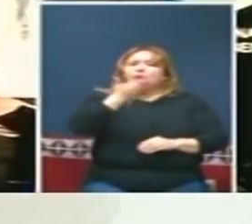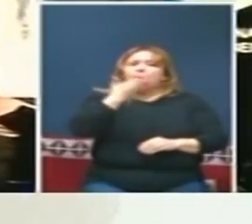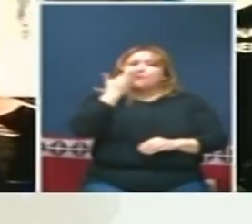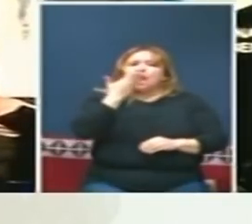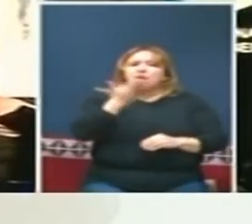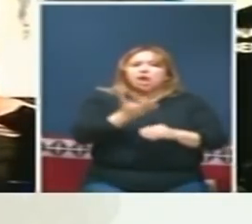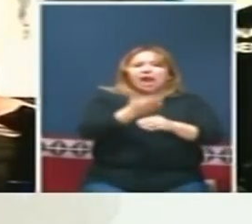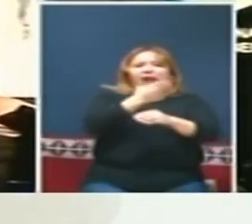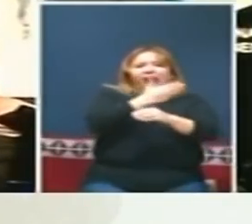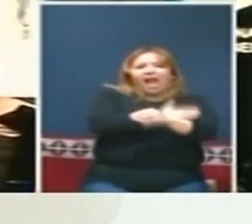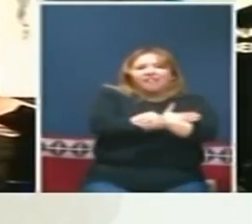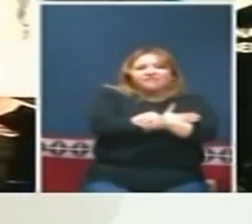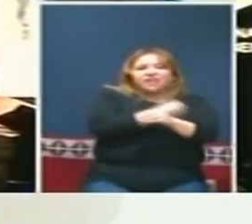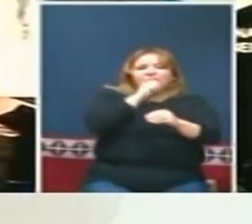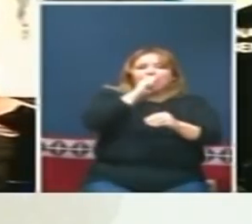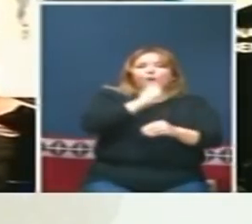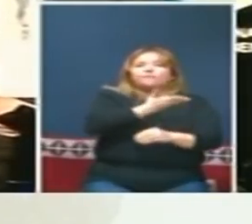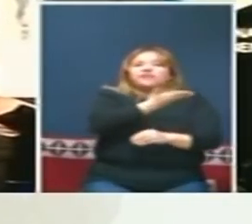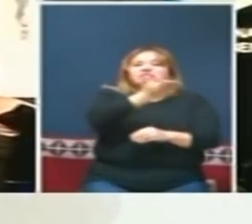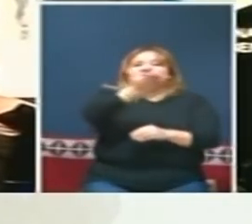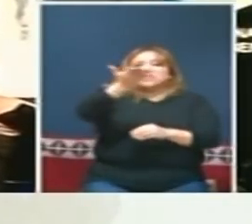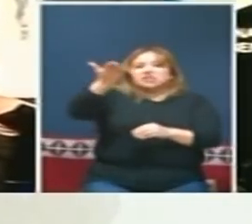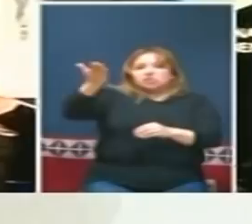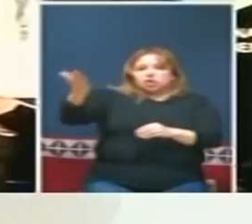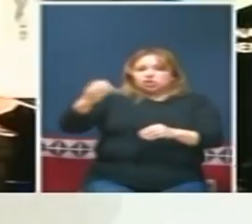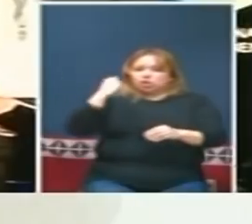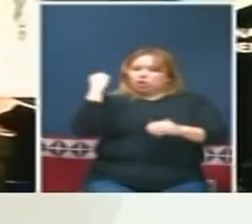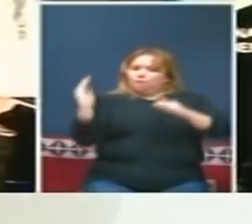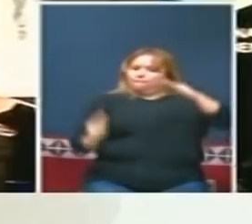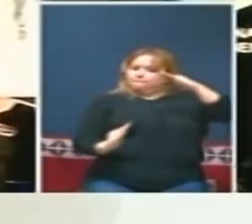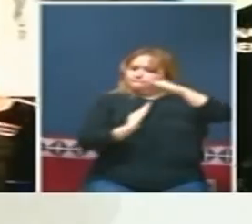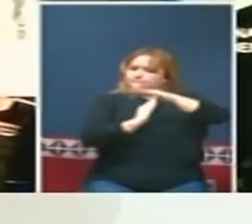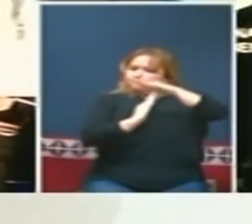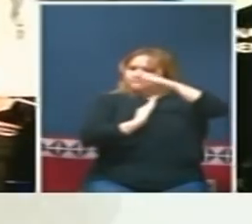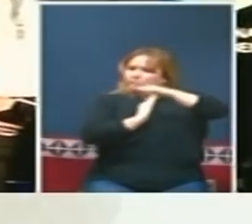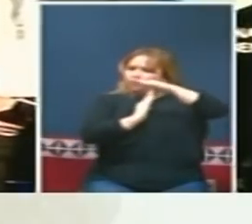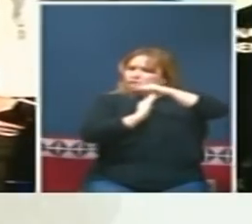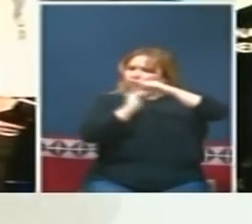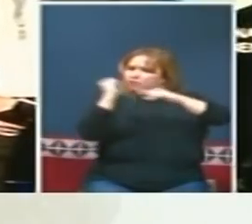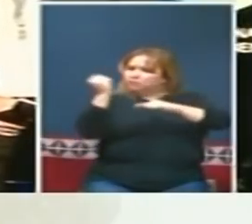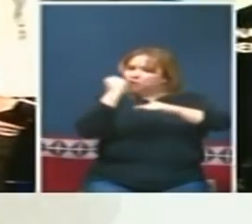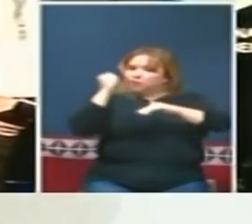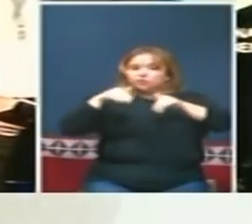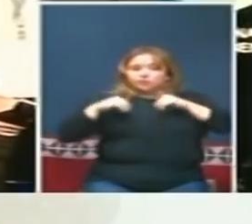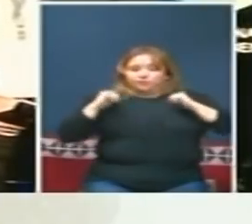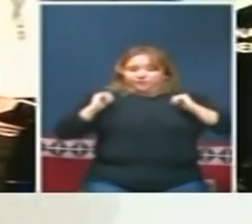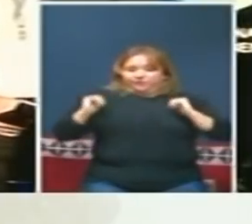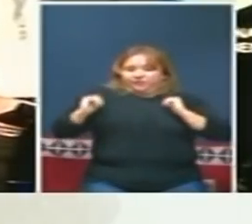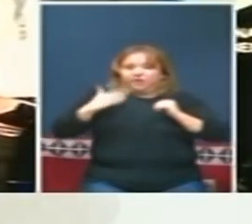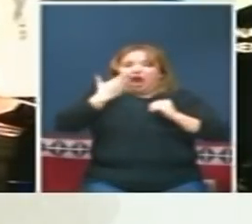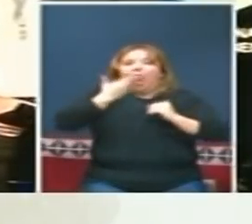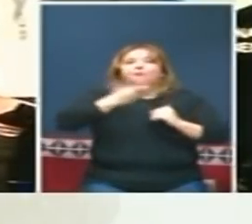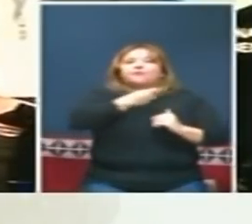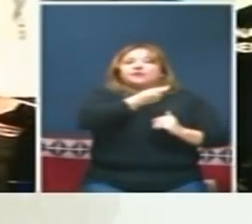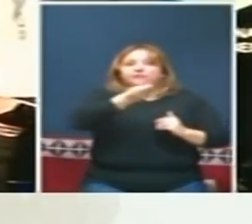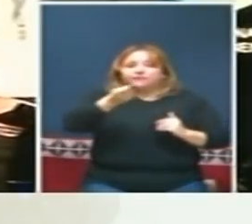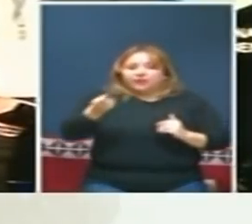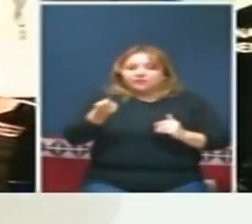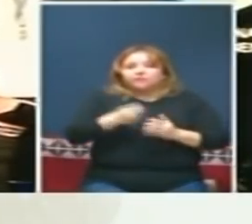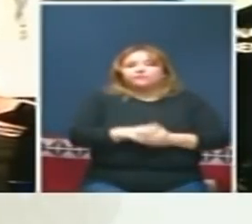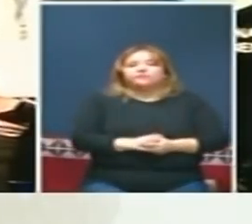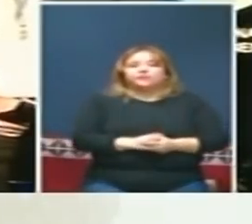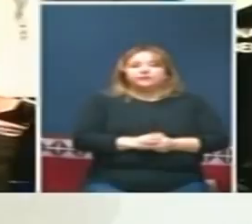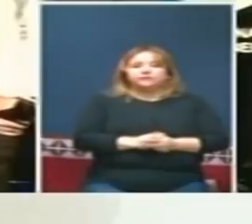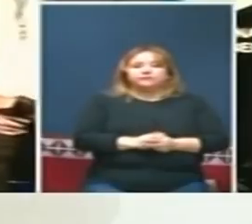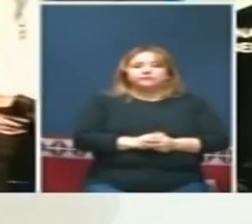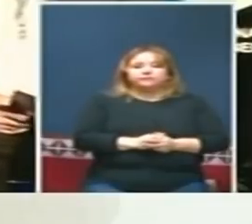de la conferencia de prensa, de las máximas autoridades eclesiásticas que ya se fueron ubicando para la carpa. Algunos detalles,